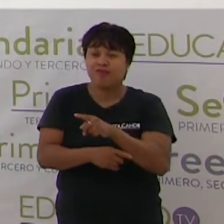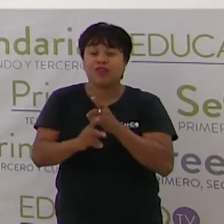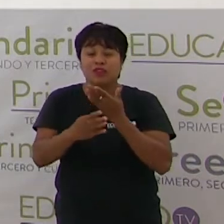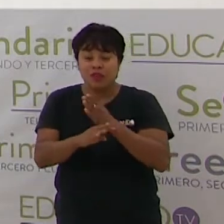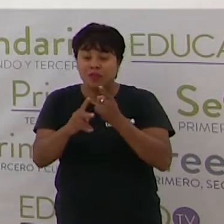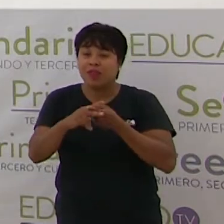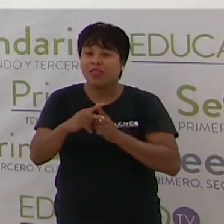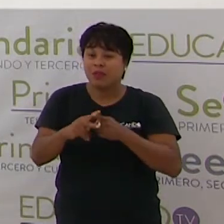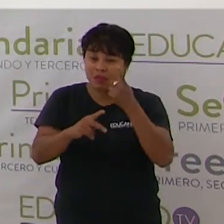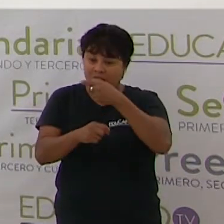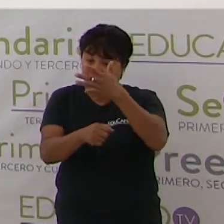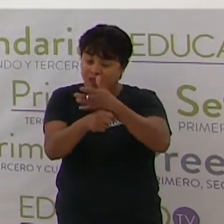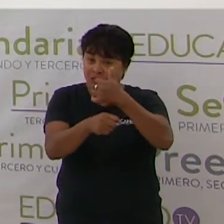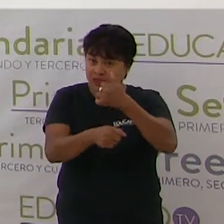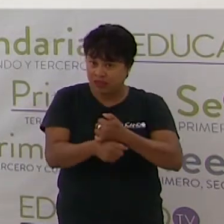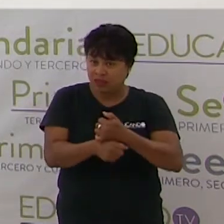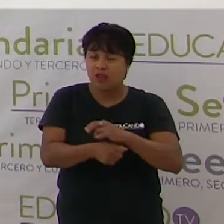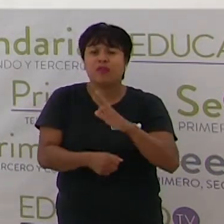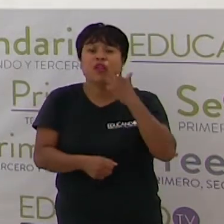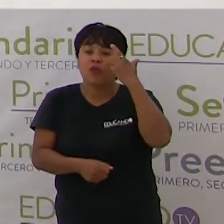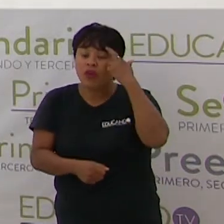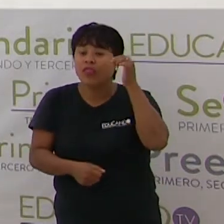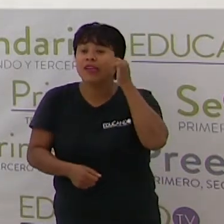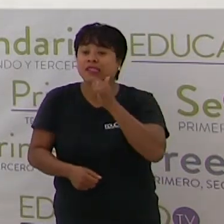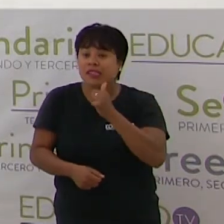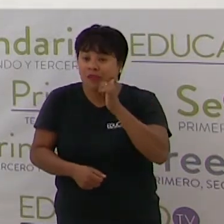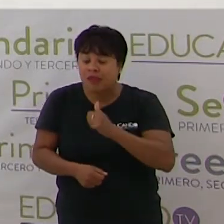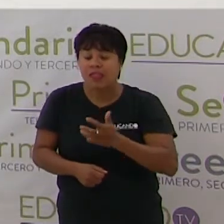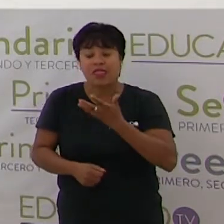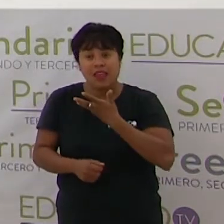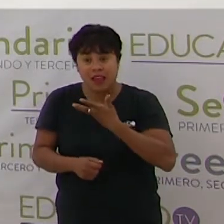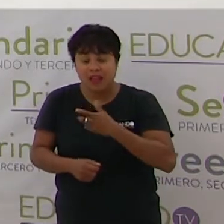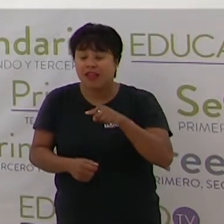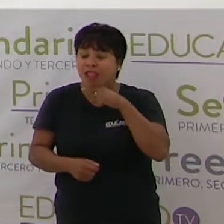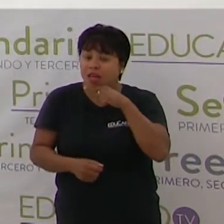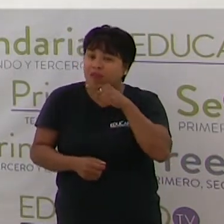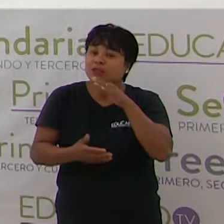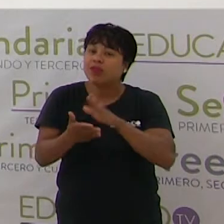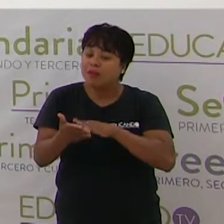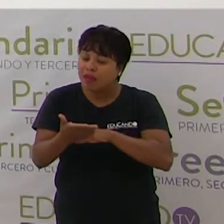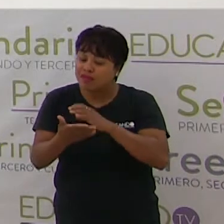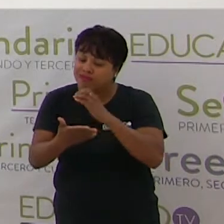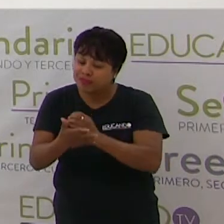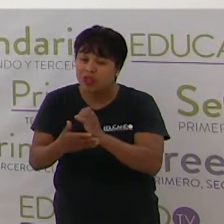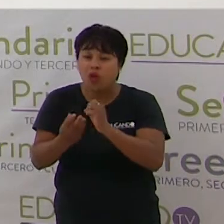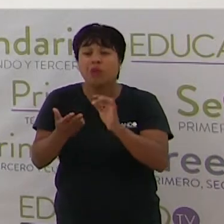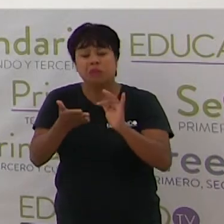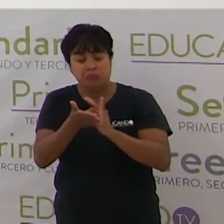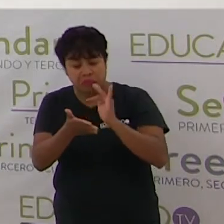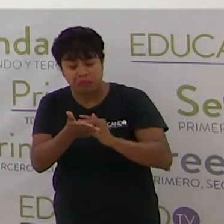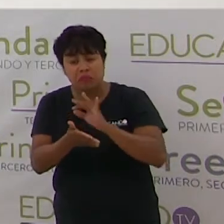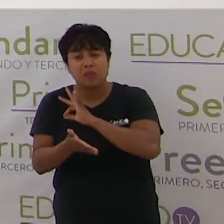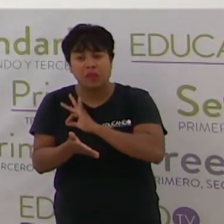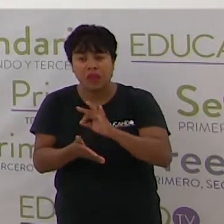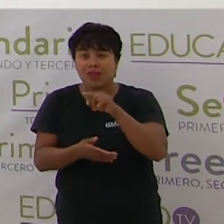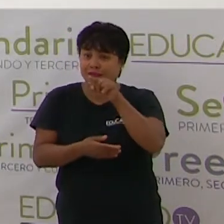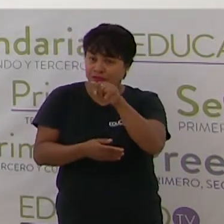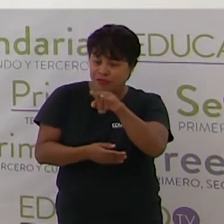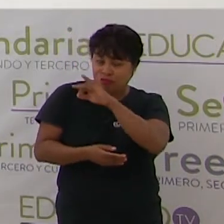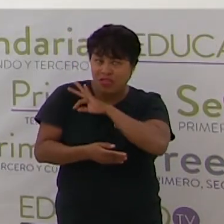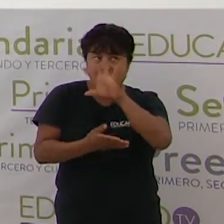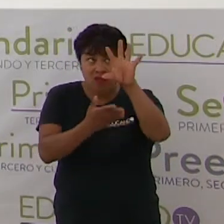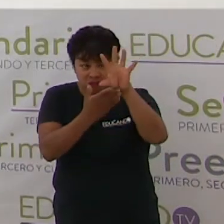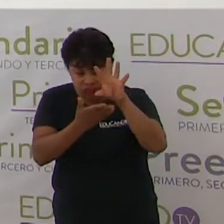matemáticos para quinto y sexto grado. Recuerden siempre tener a la mano lápiz y papel o algún dispositivo electrónico con el cual puedas tú